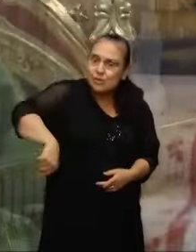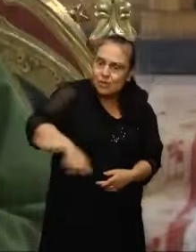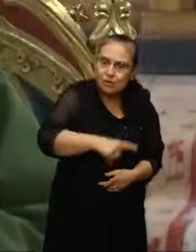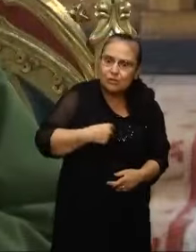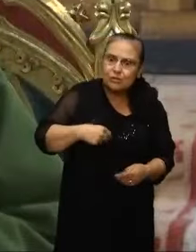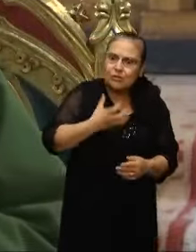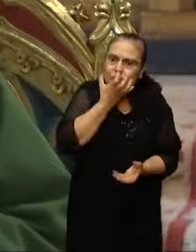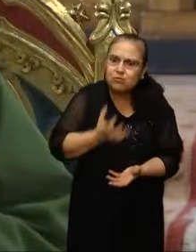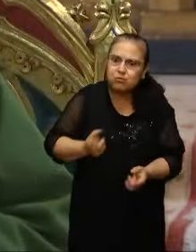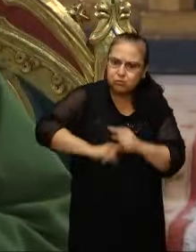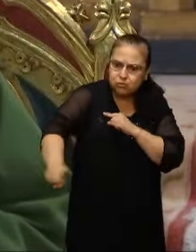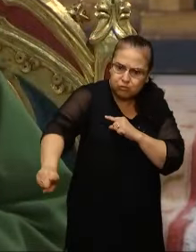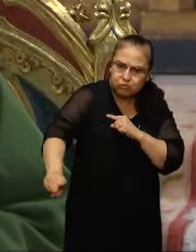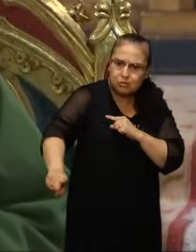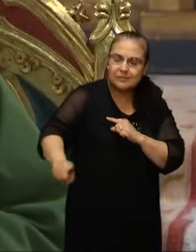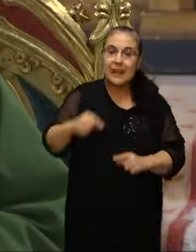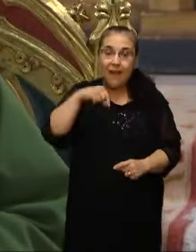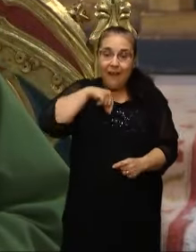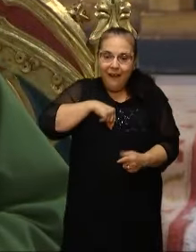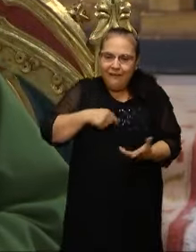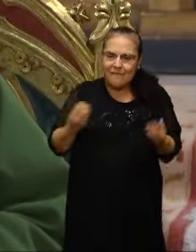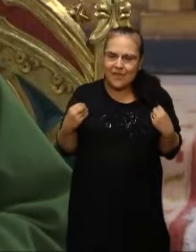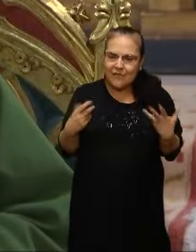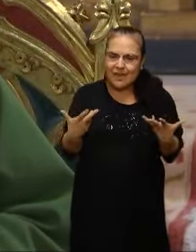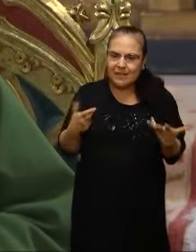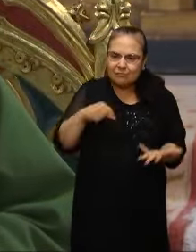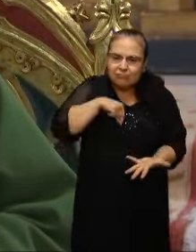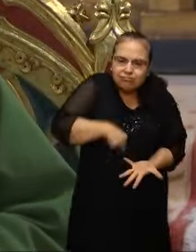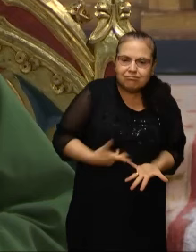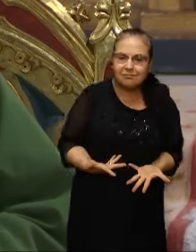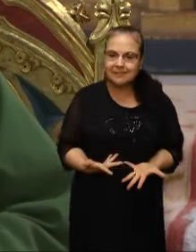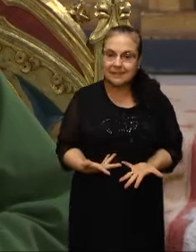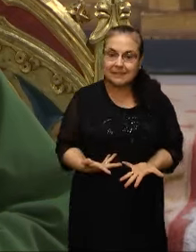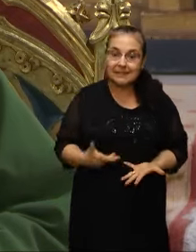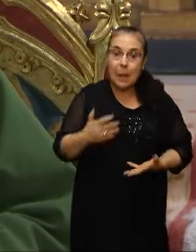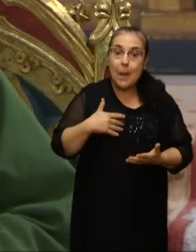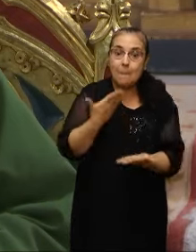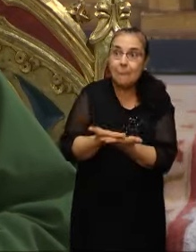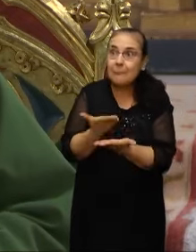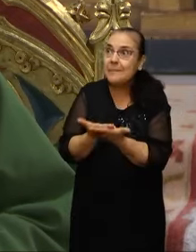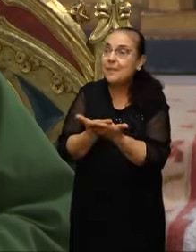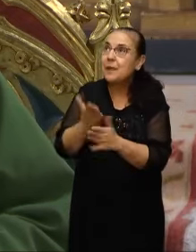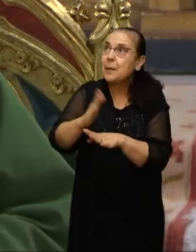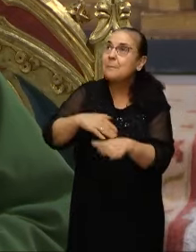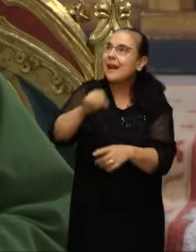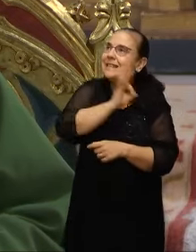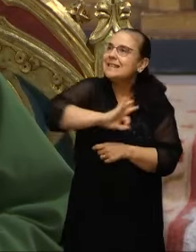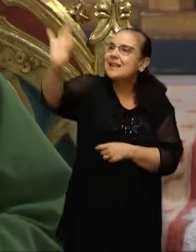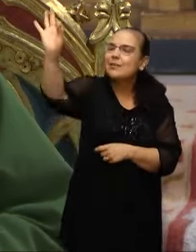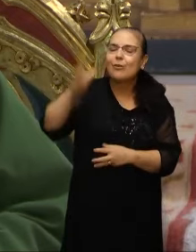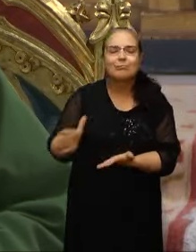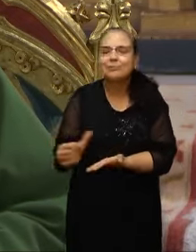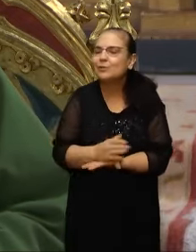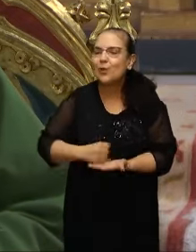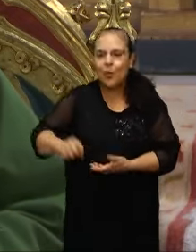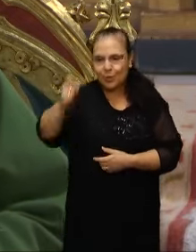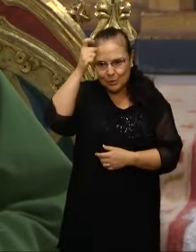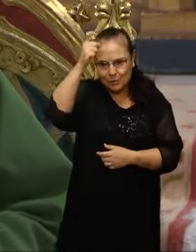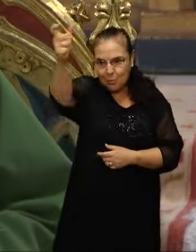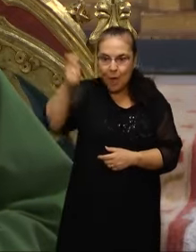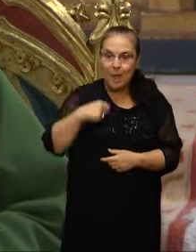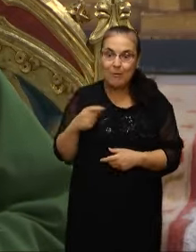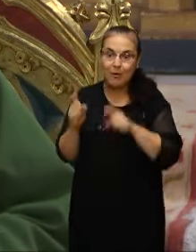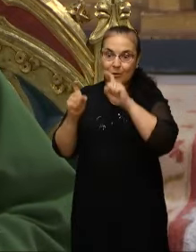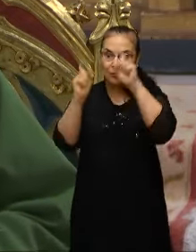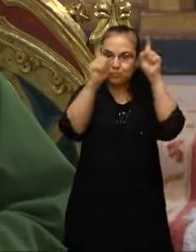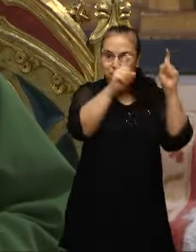qué mejor que vivir ahora el sentir que pedimos una vez más para que el señor llegue a todos los pueblos no lo tenemos que pedir un